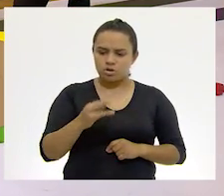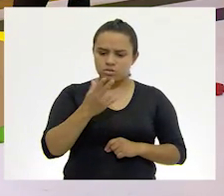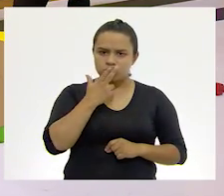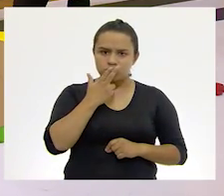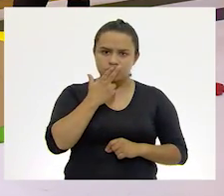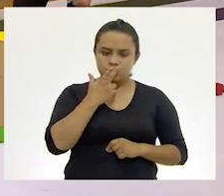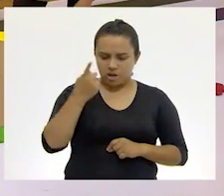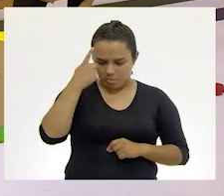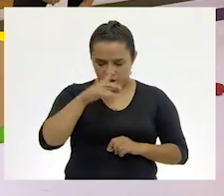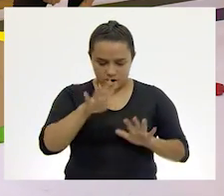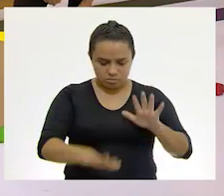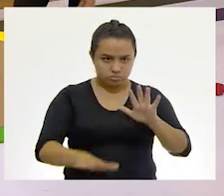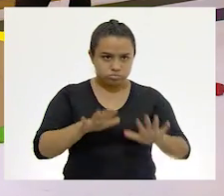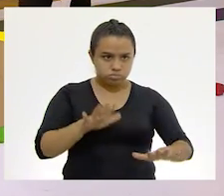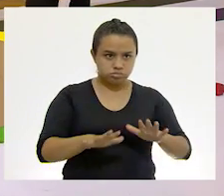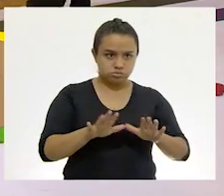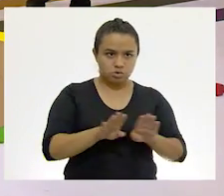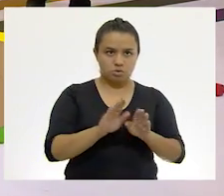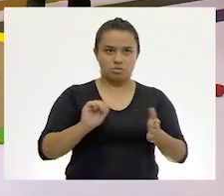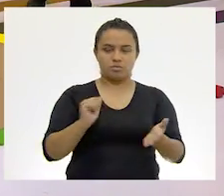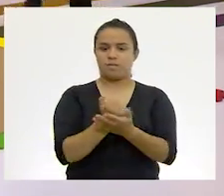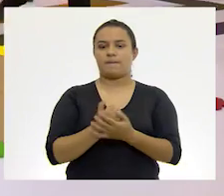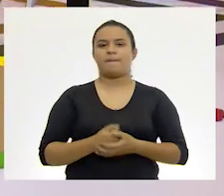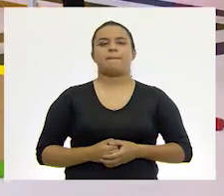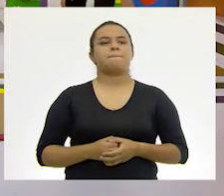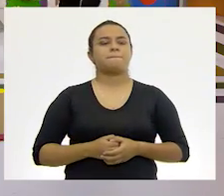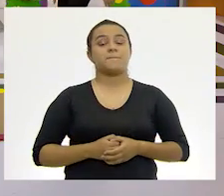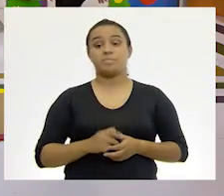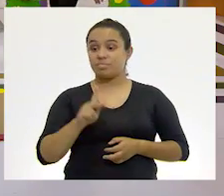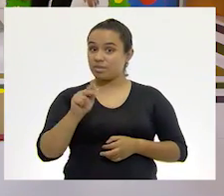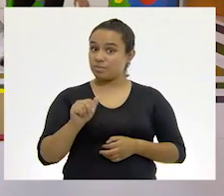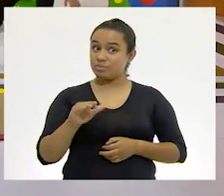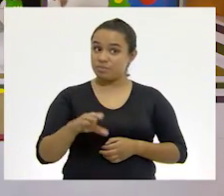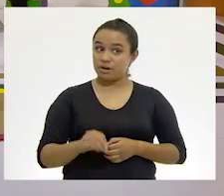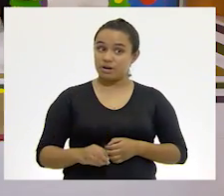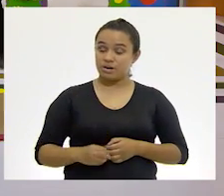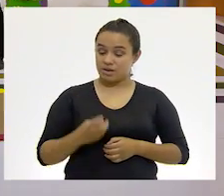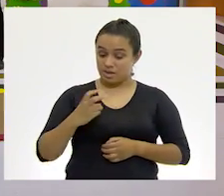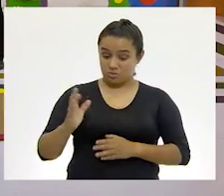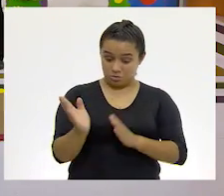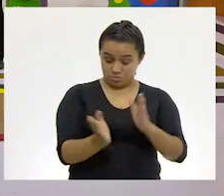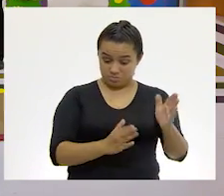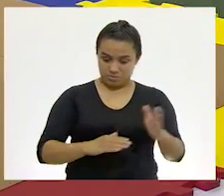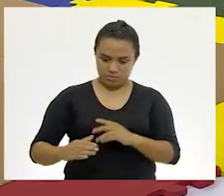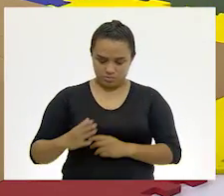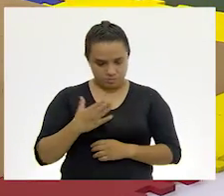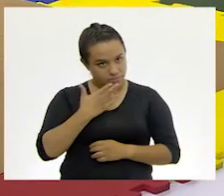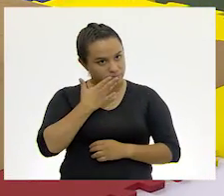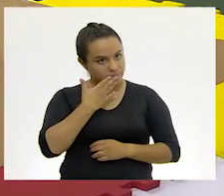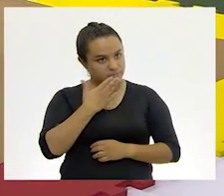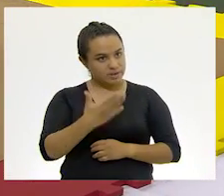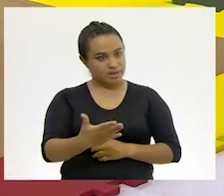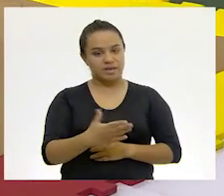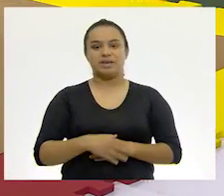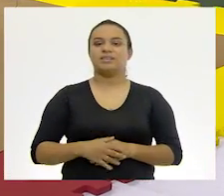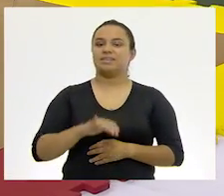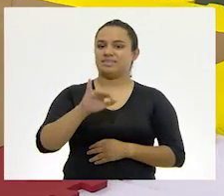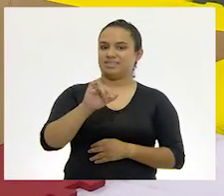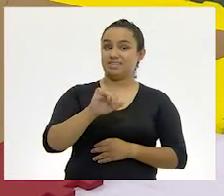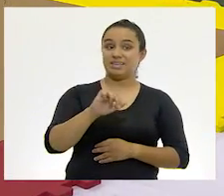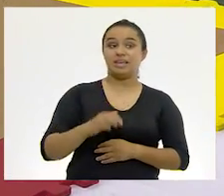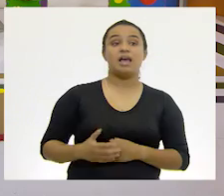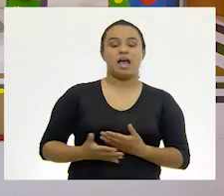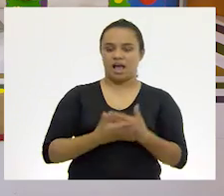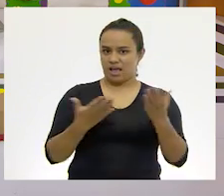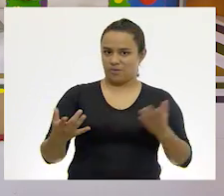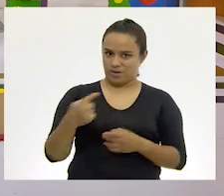dejar huellas con pintura. ¡Ay, Paco! Esos trazos están muy bien. Sí. Ay,